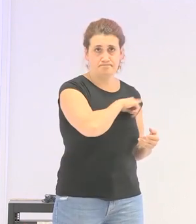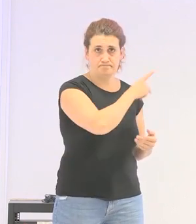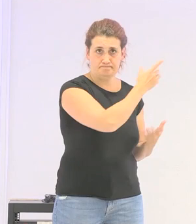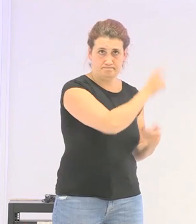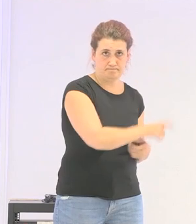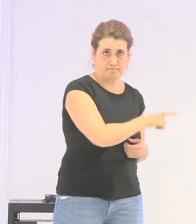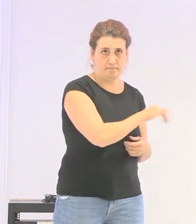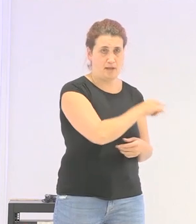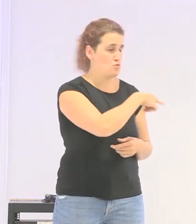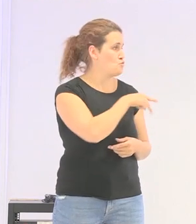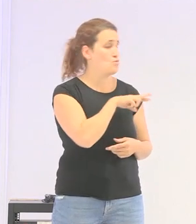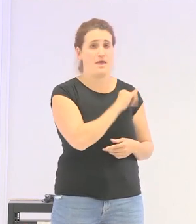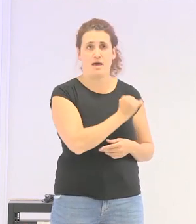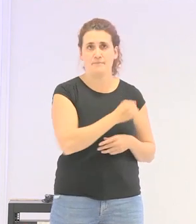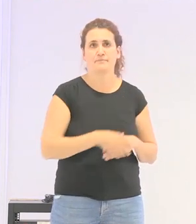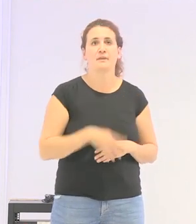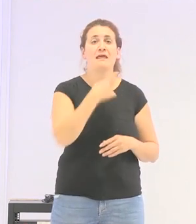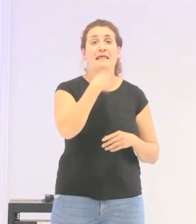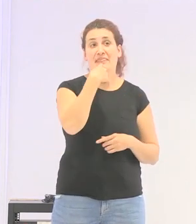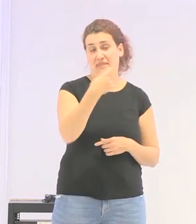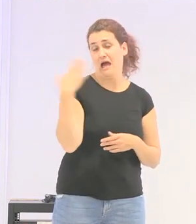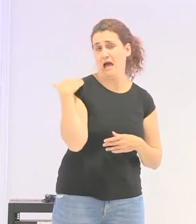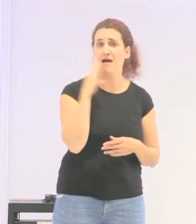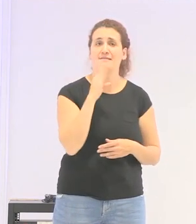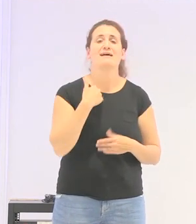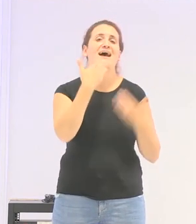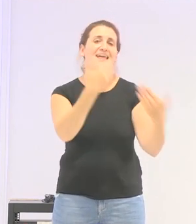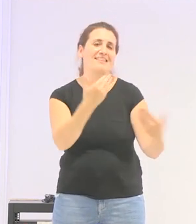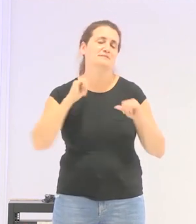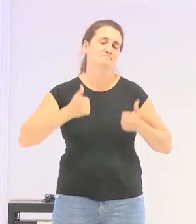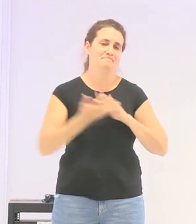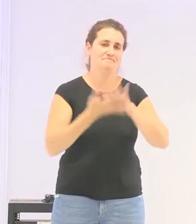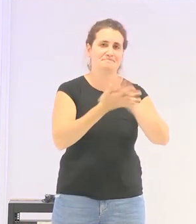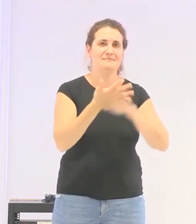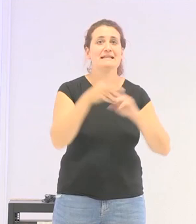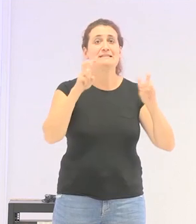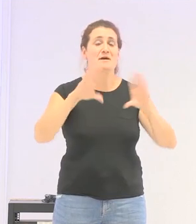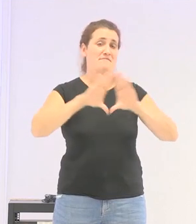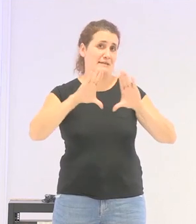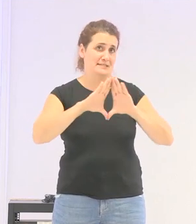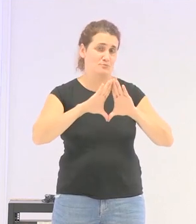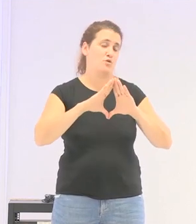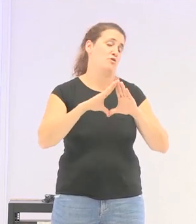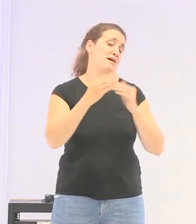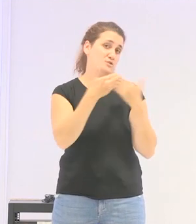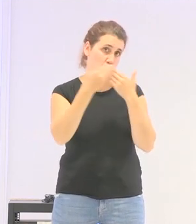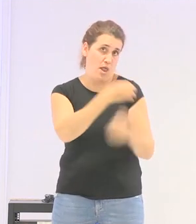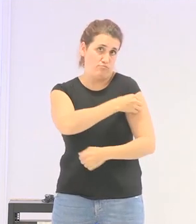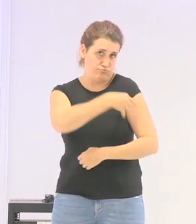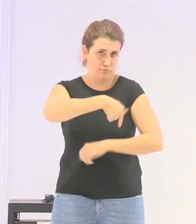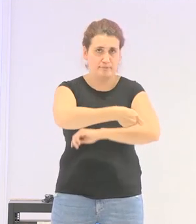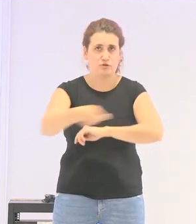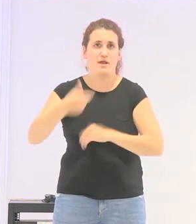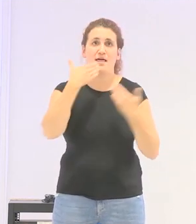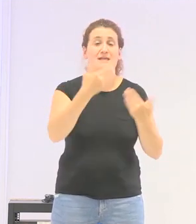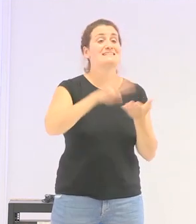Alba. Decía que empezaba dando las gracias a la Escuela para el Feminismo de Gasteiz, a las